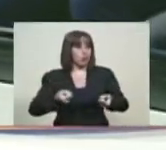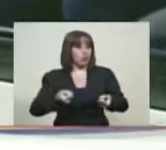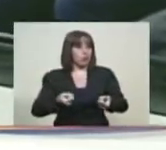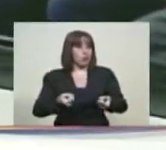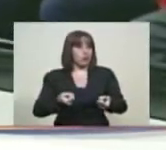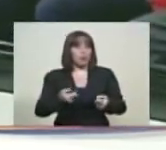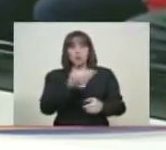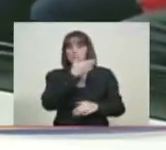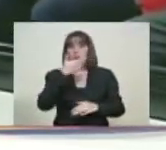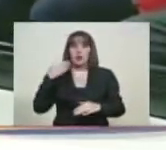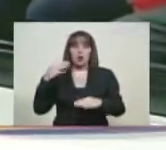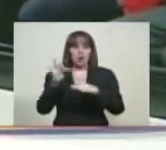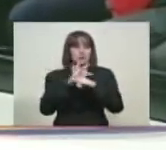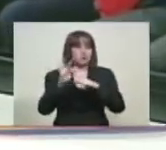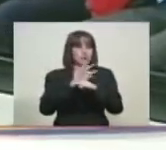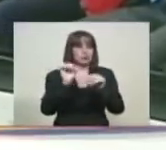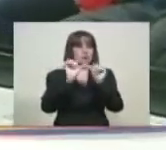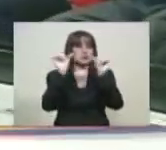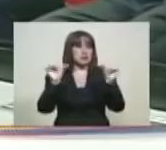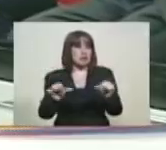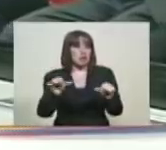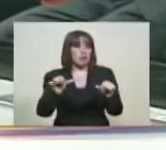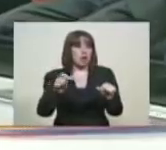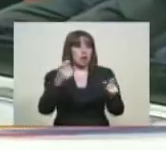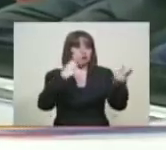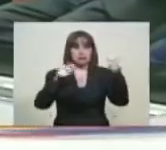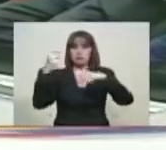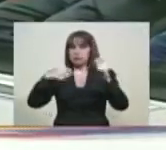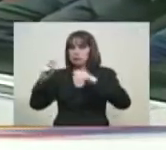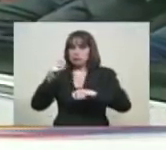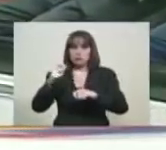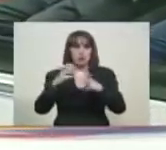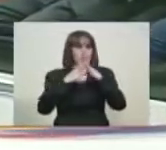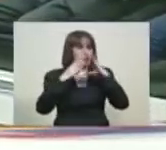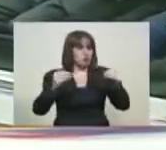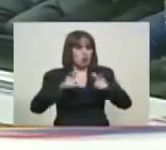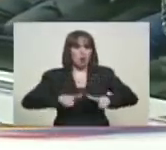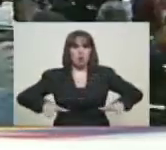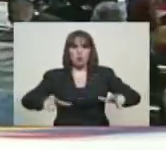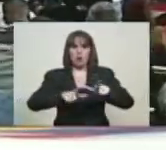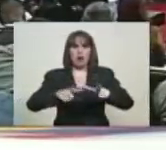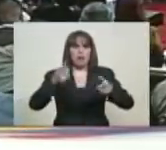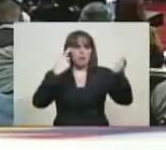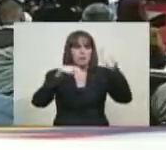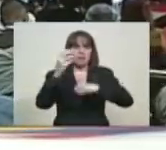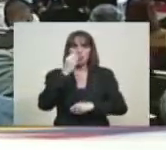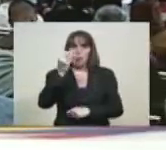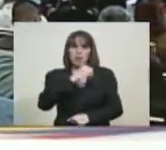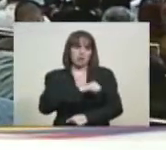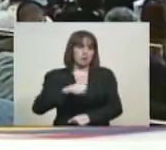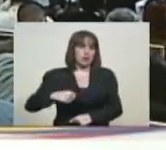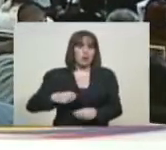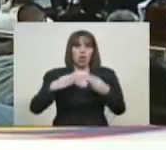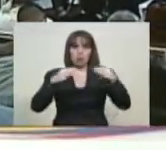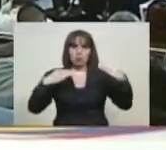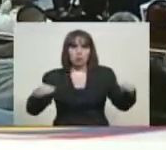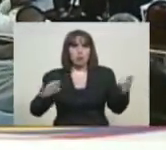el funcionamiento del supermercado abasto super abasto del sistema privado tiendas clave